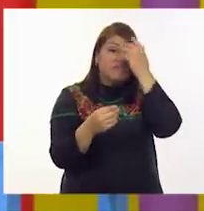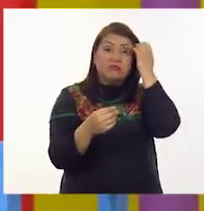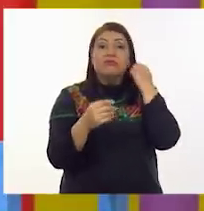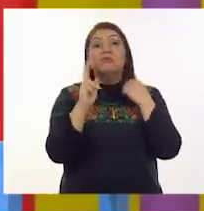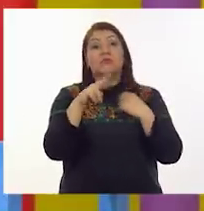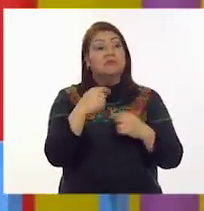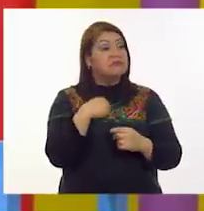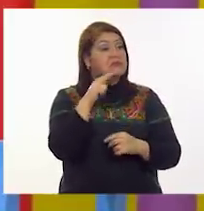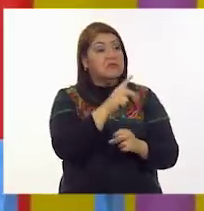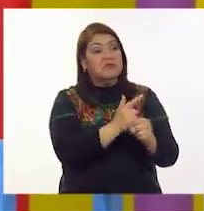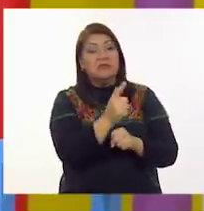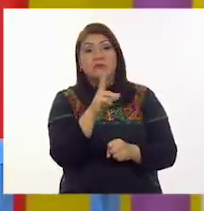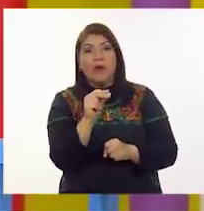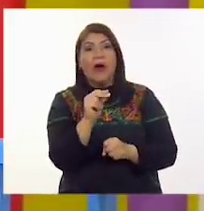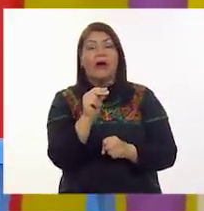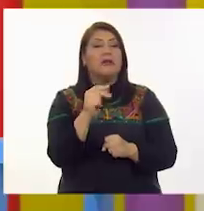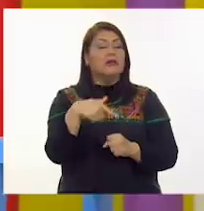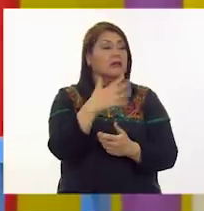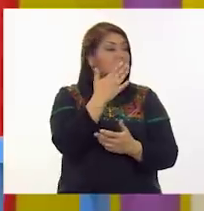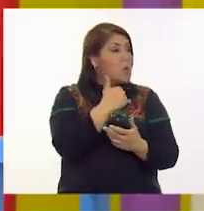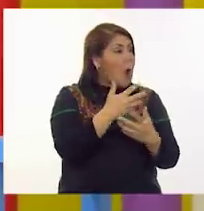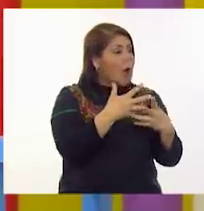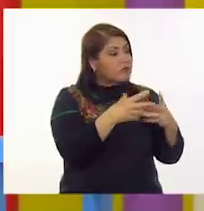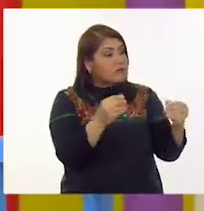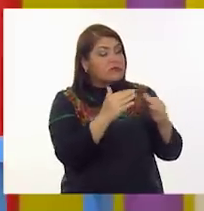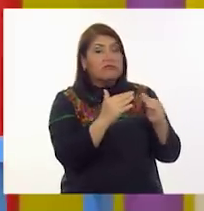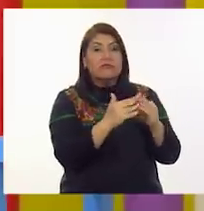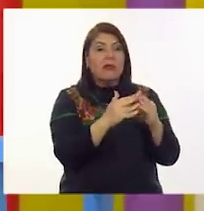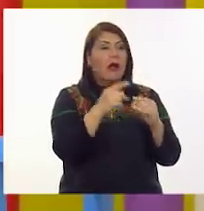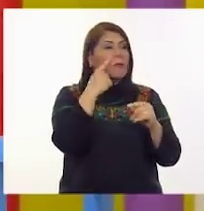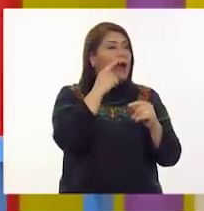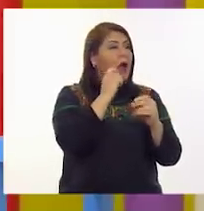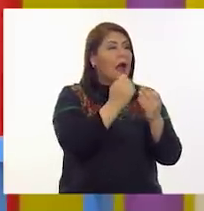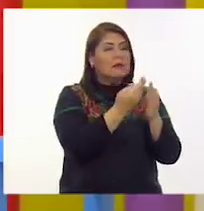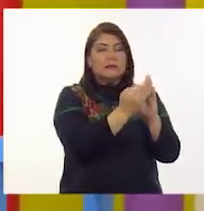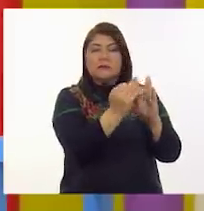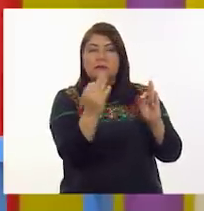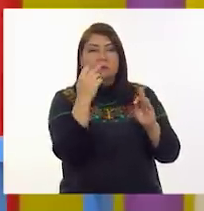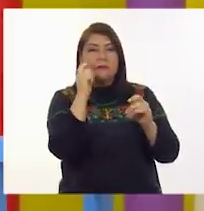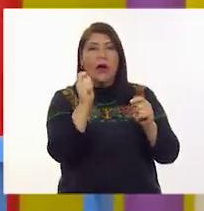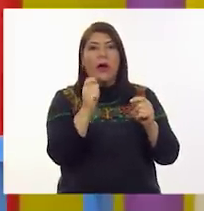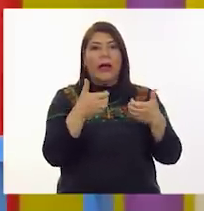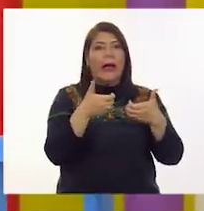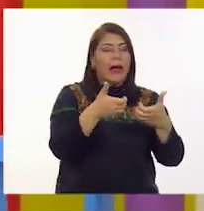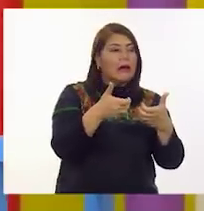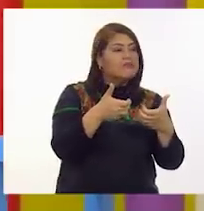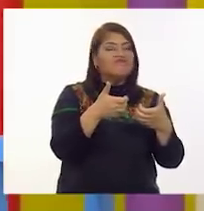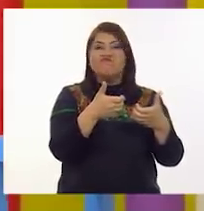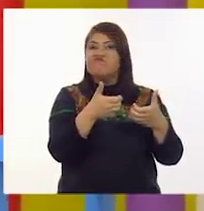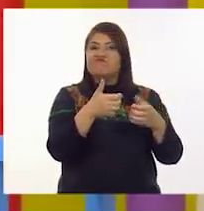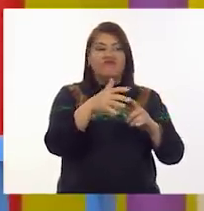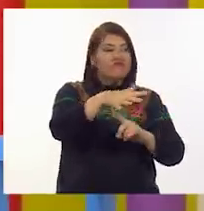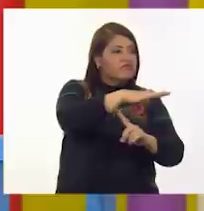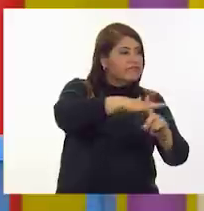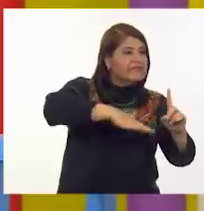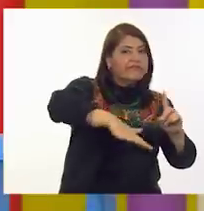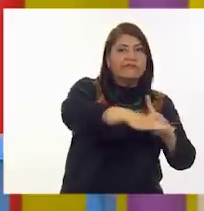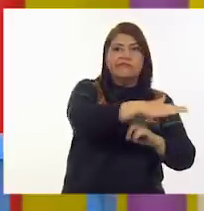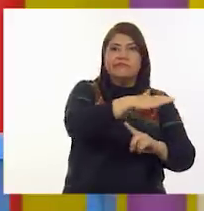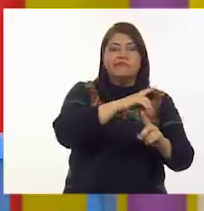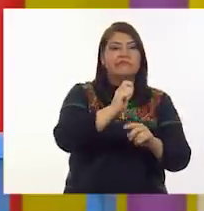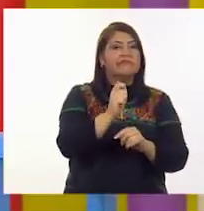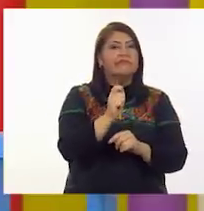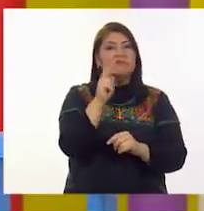Nos dimos cuenta que no estaba en la casa. Luego fuimos como a toda la cuadra y tampoco estaba en la cuadra, en mi colonia. Lo buscamos por